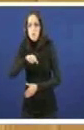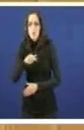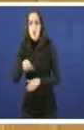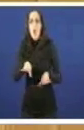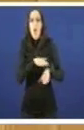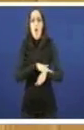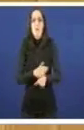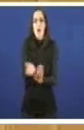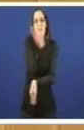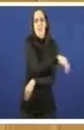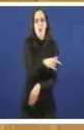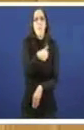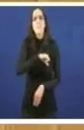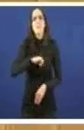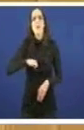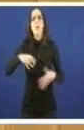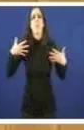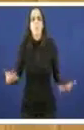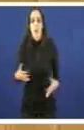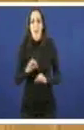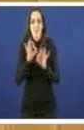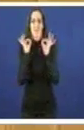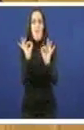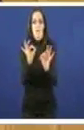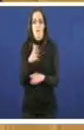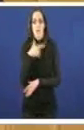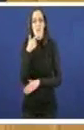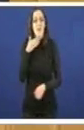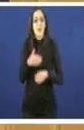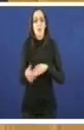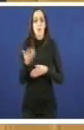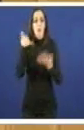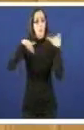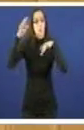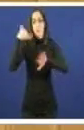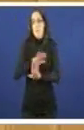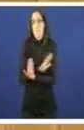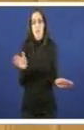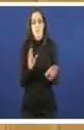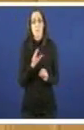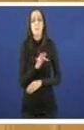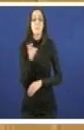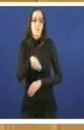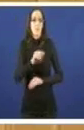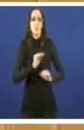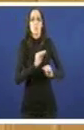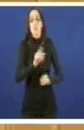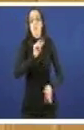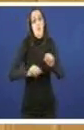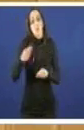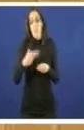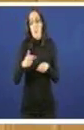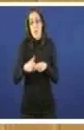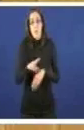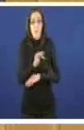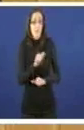que se creou ningún así que o resto son disculpas e son decisións políticas e vostedes o que está fazendo e con